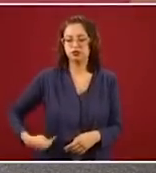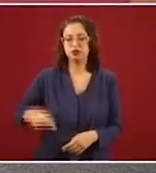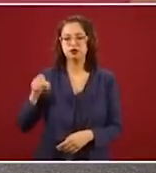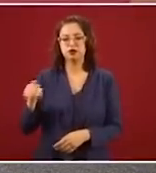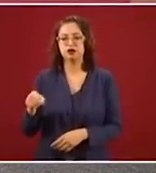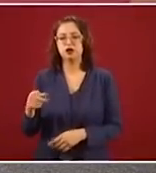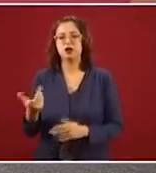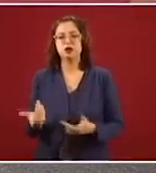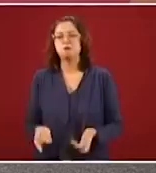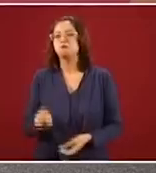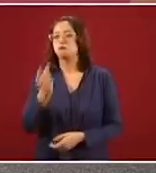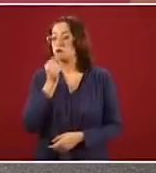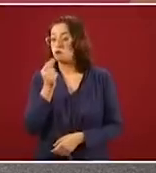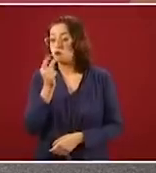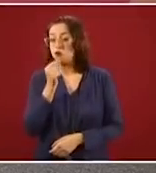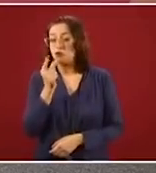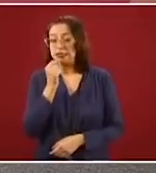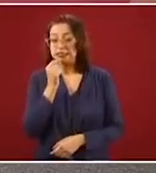policías así